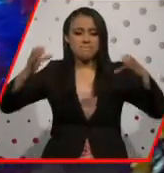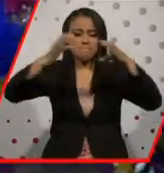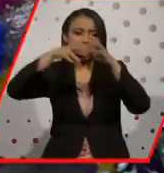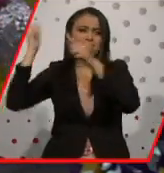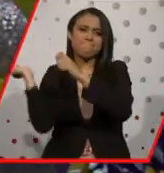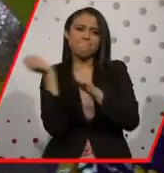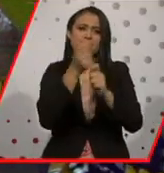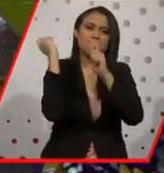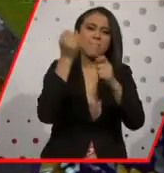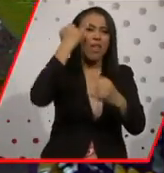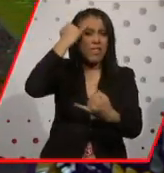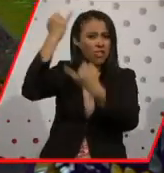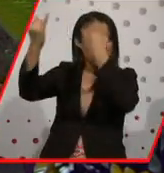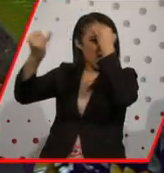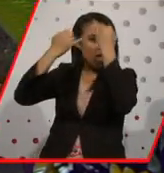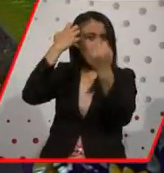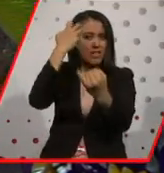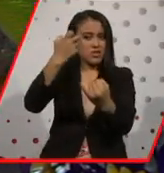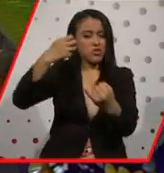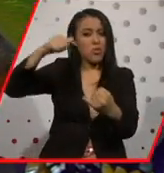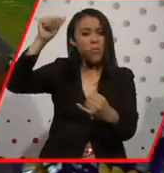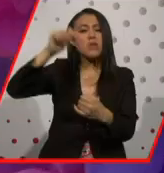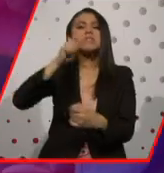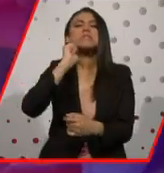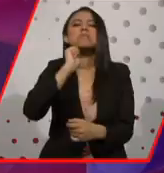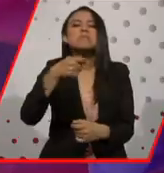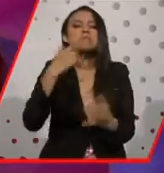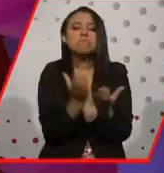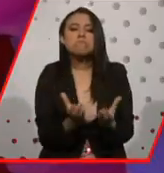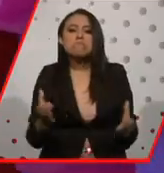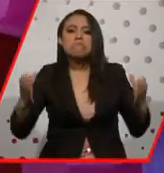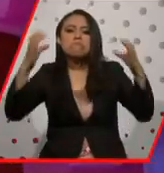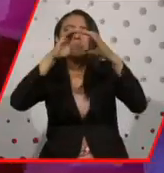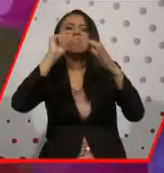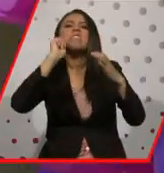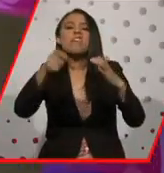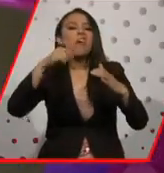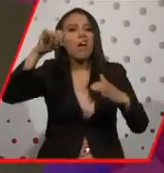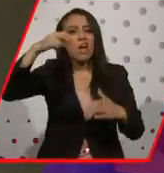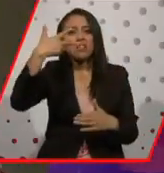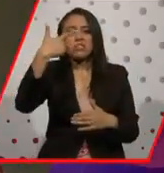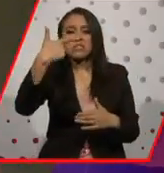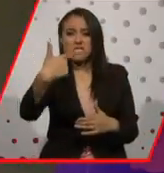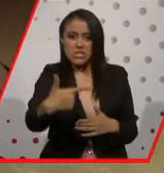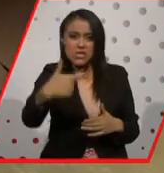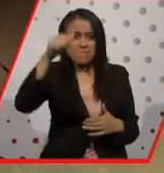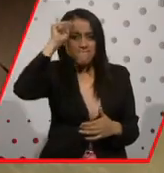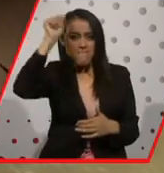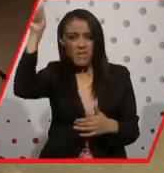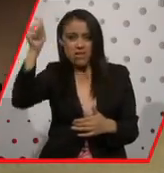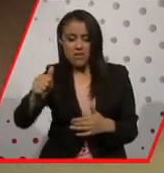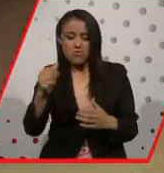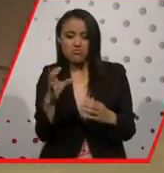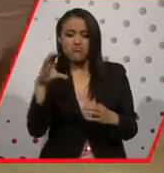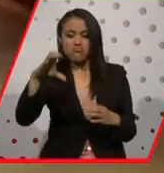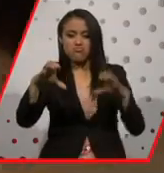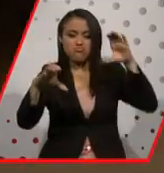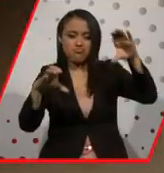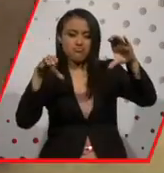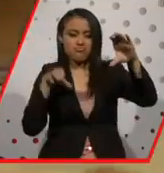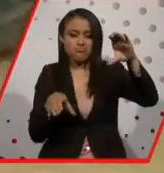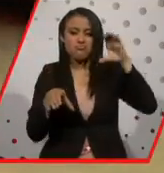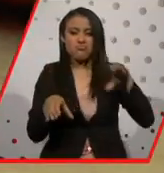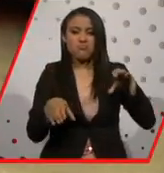de romper los pecados capitales. Al romper la piñata, se les tapaban los ojos en representación de que la fe es